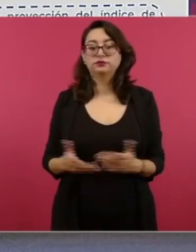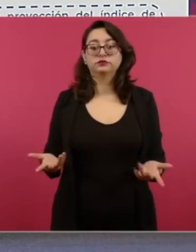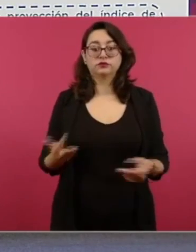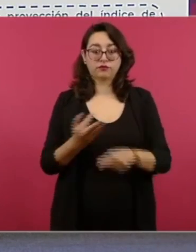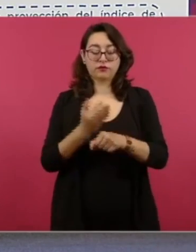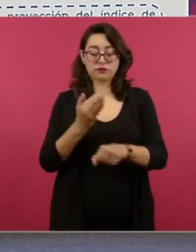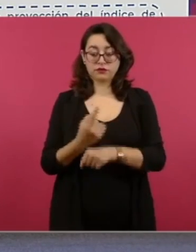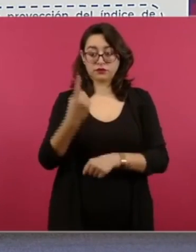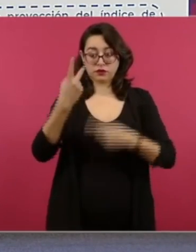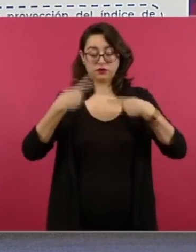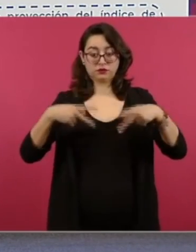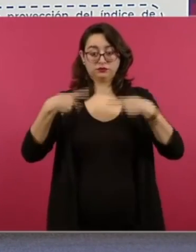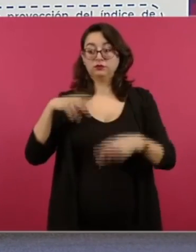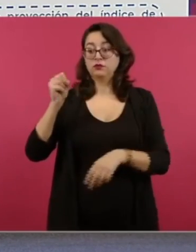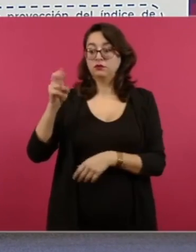Bueno,